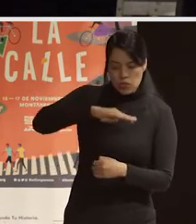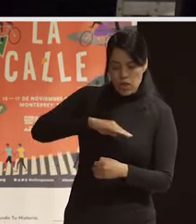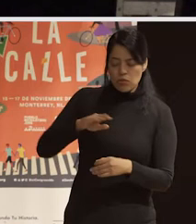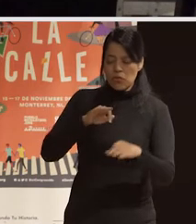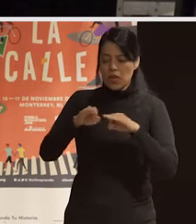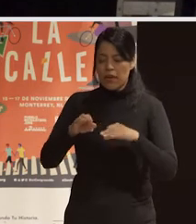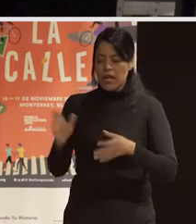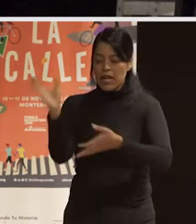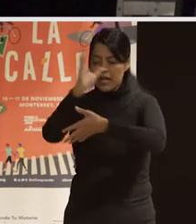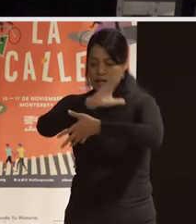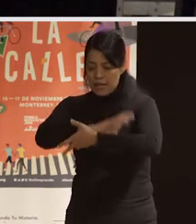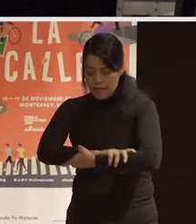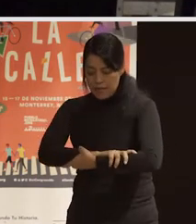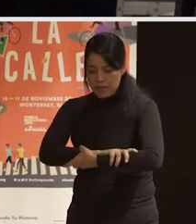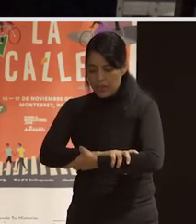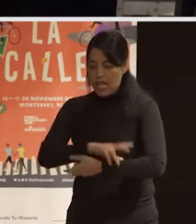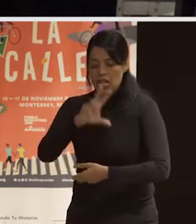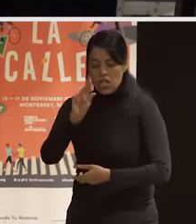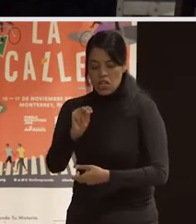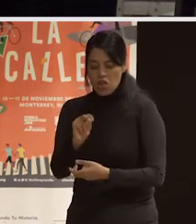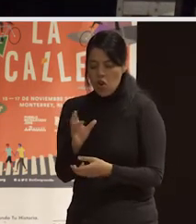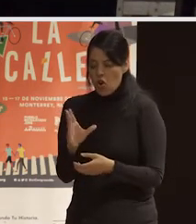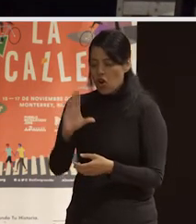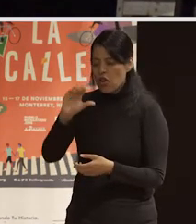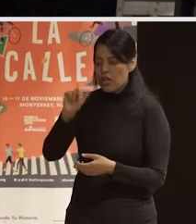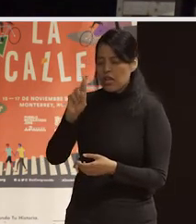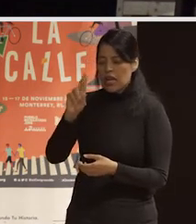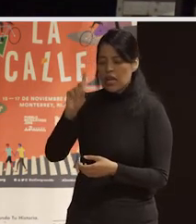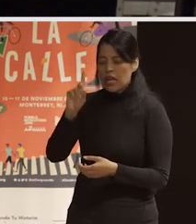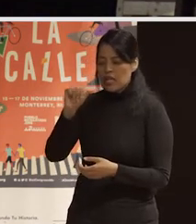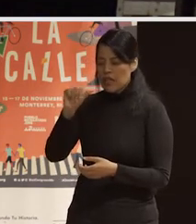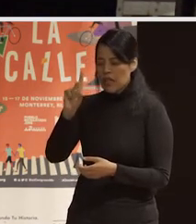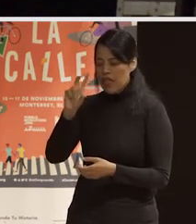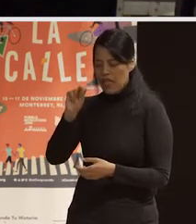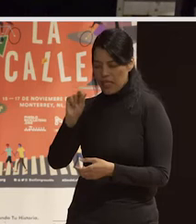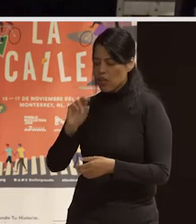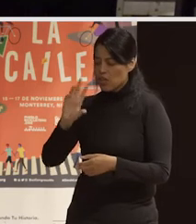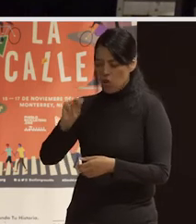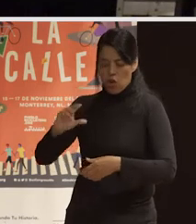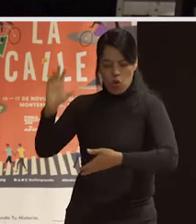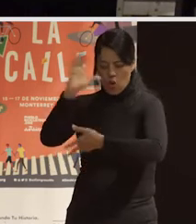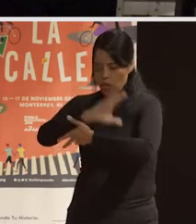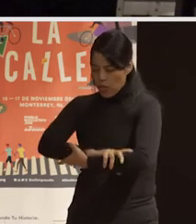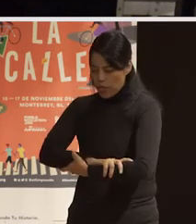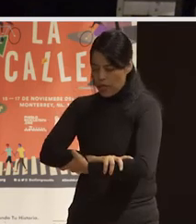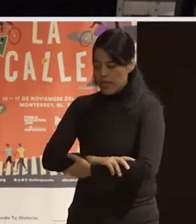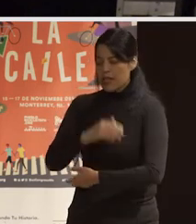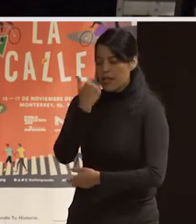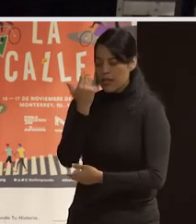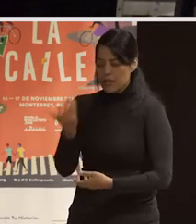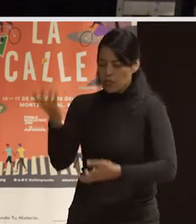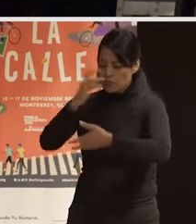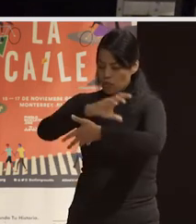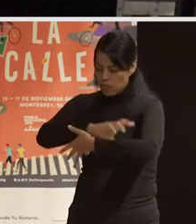o sea lo de donar las veces es una parte de nuestro trabajo pero más bien buscamos establecer relaciones horizontales con las personas con las cuales estamos